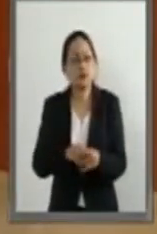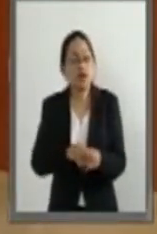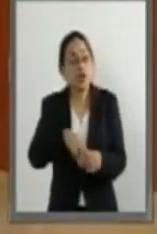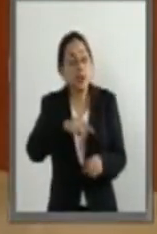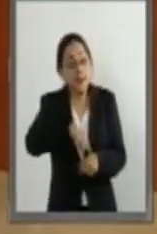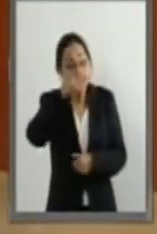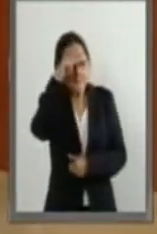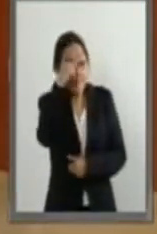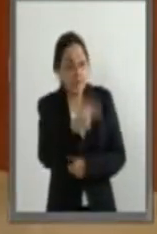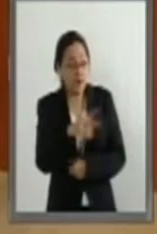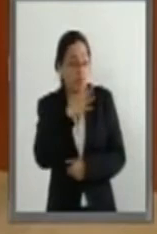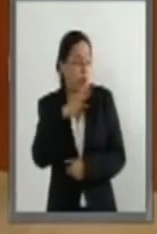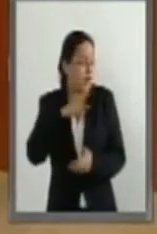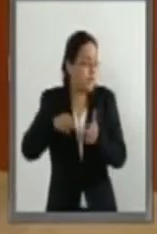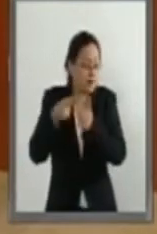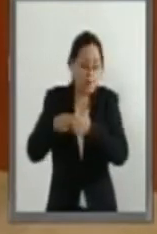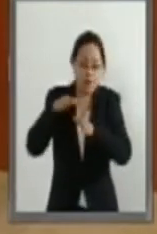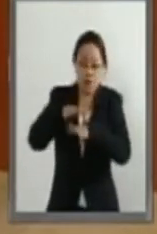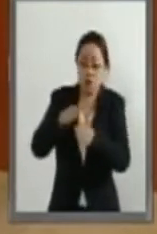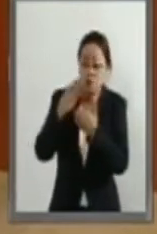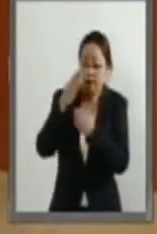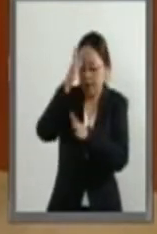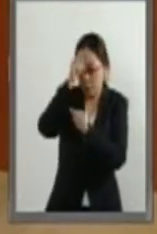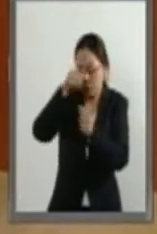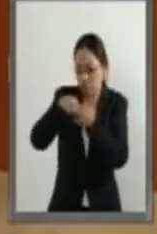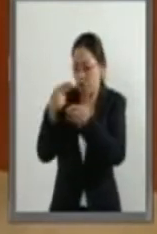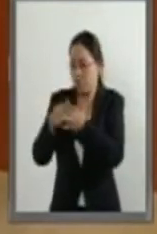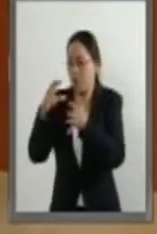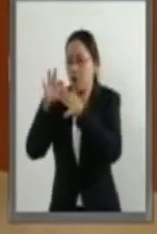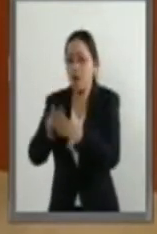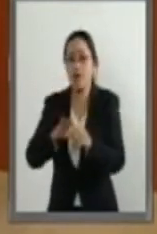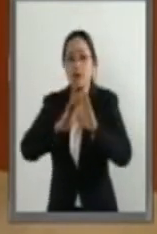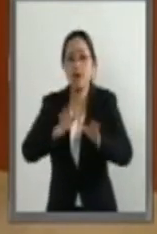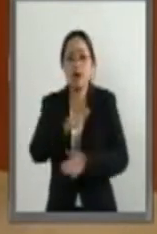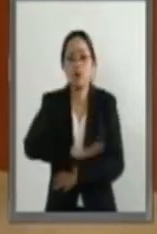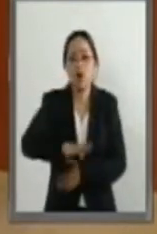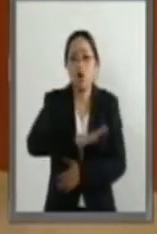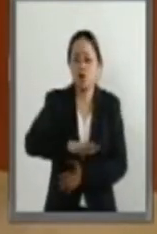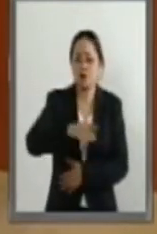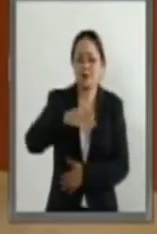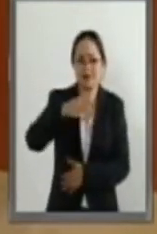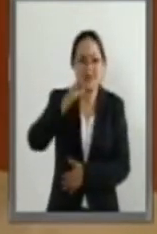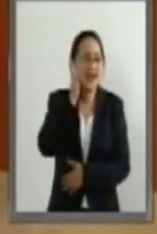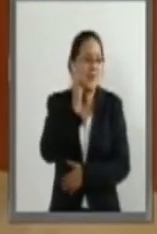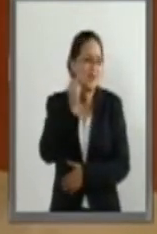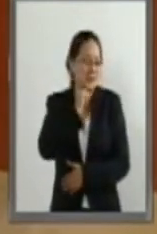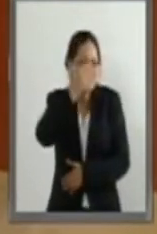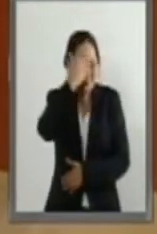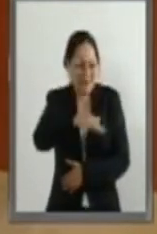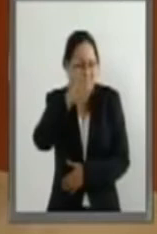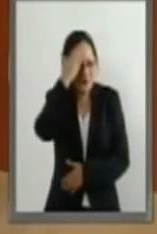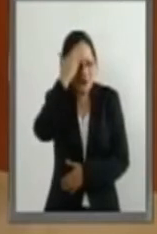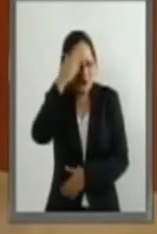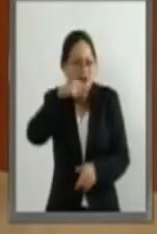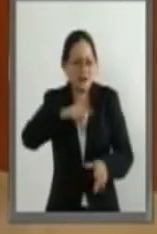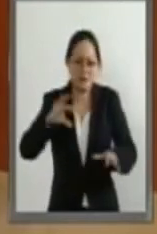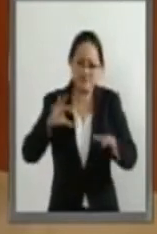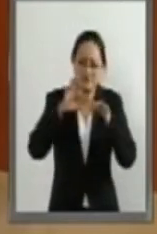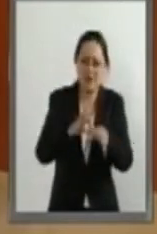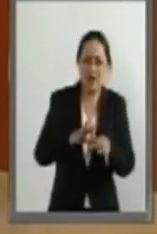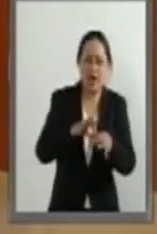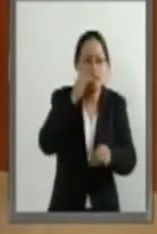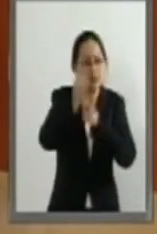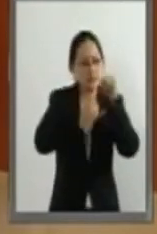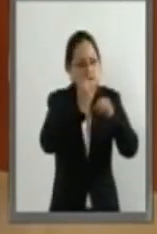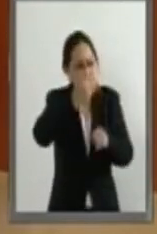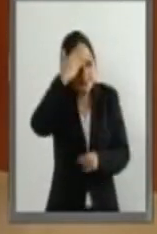México ha suscrito y que son de dominio de este Parlamento y que ya forman parte de la afortunada atención